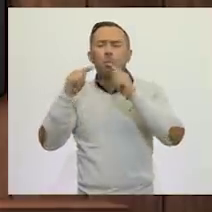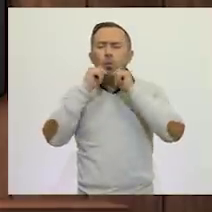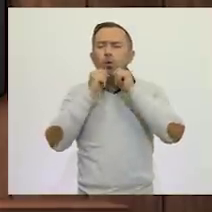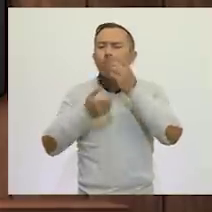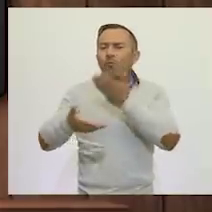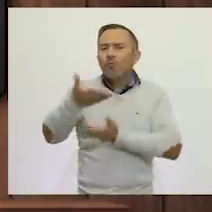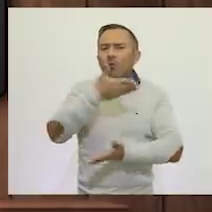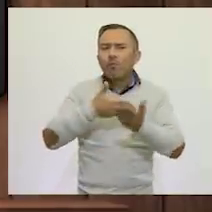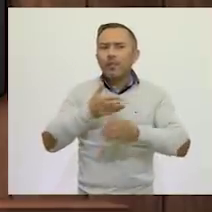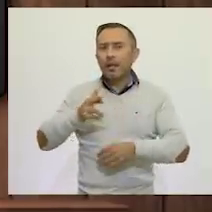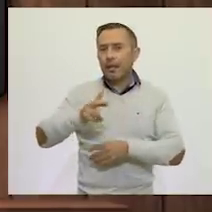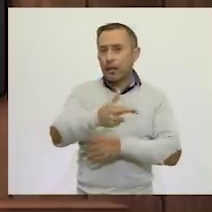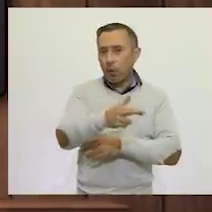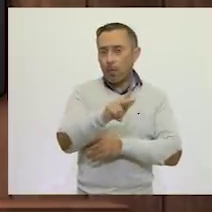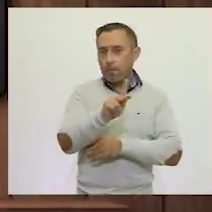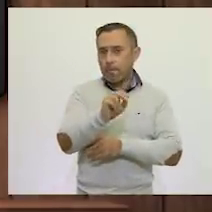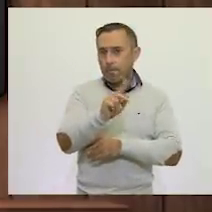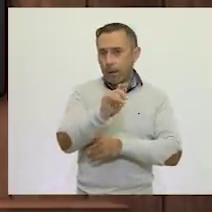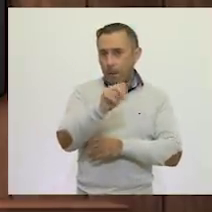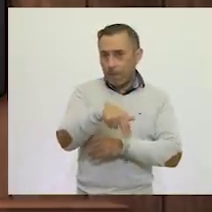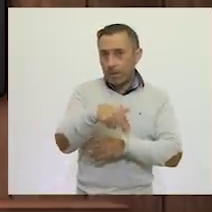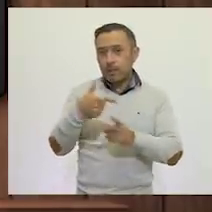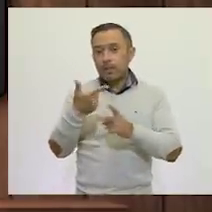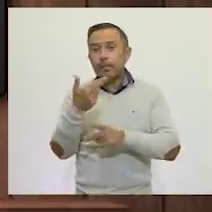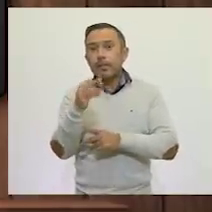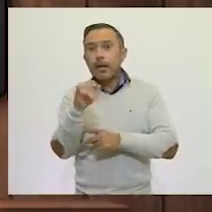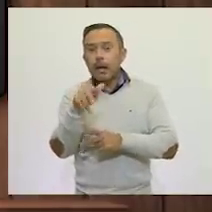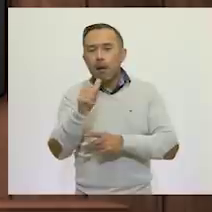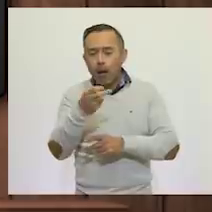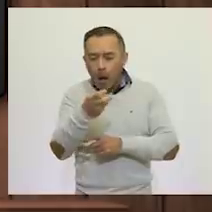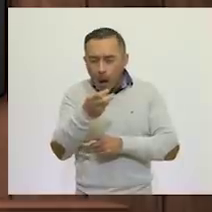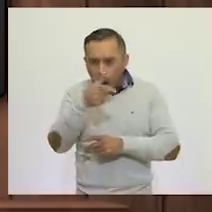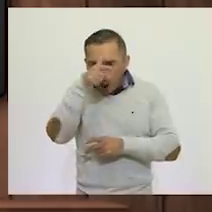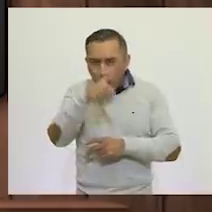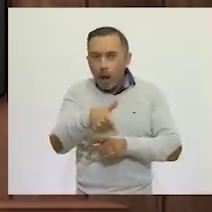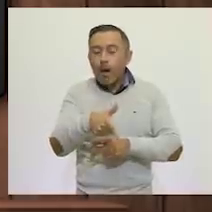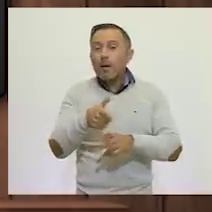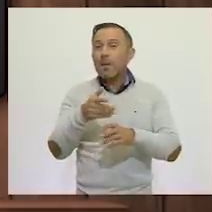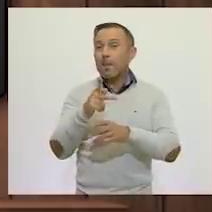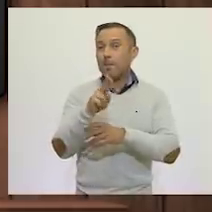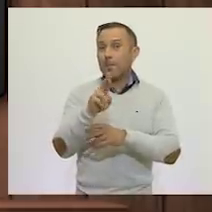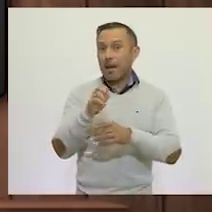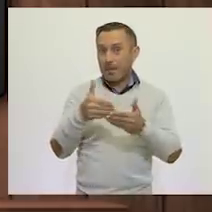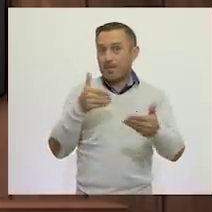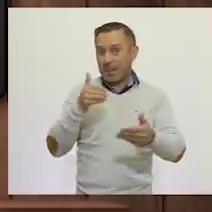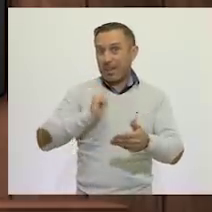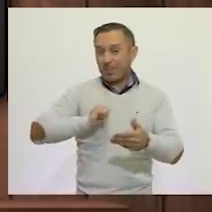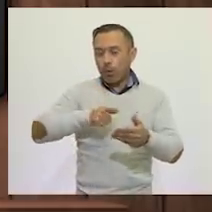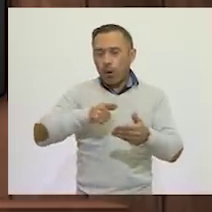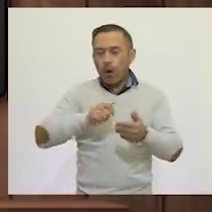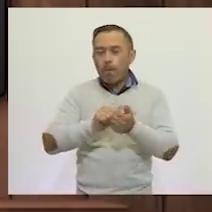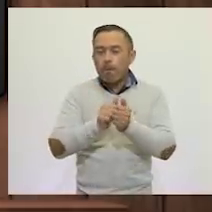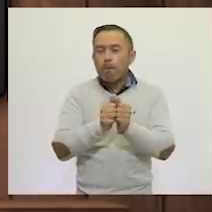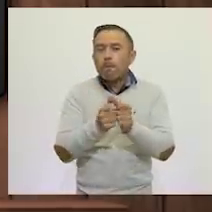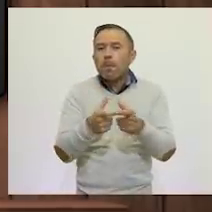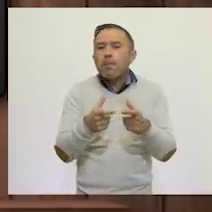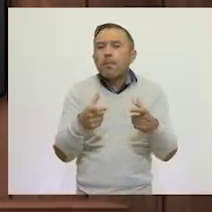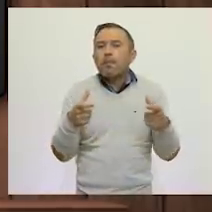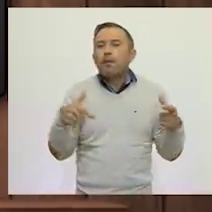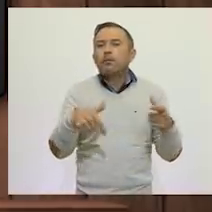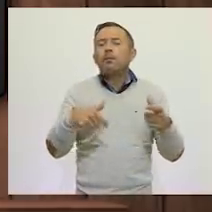ríos Papaloapan y Grijalva vieron nacer la civilización más importante del preclásico. Los habitantes del país de